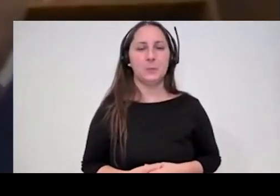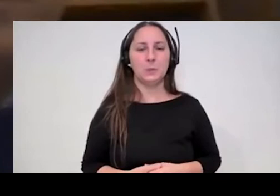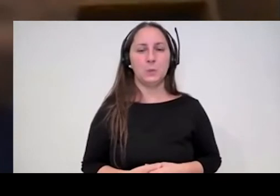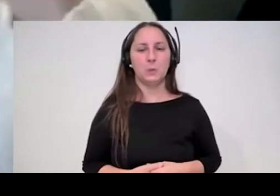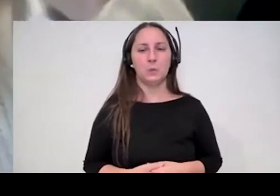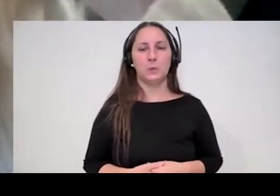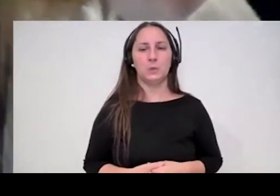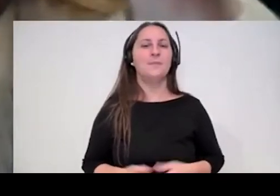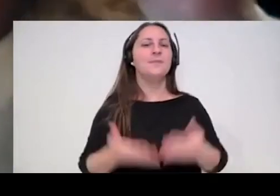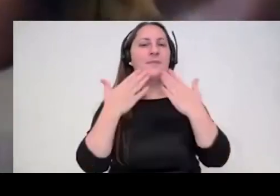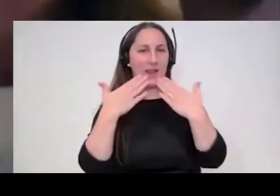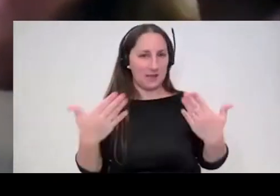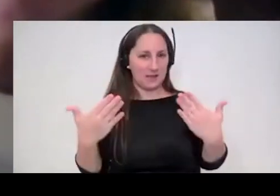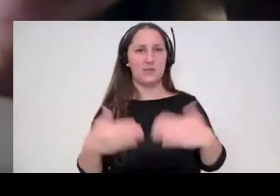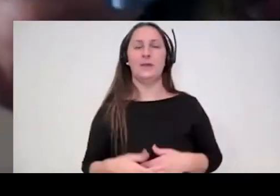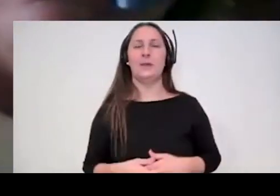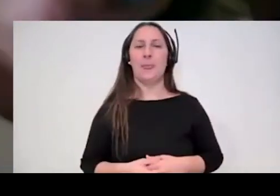Bien, gracias.